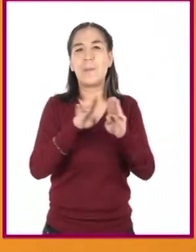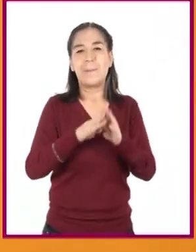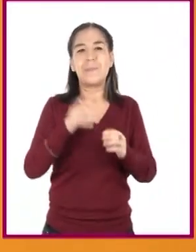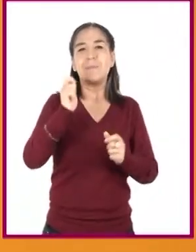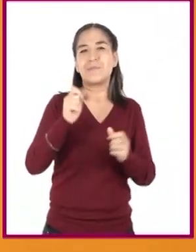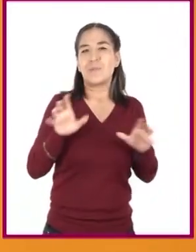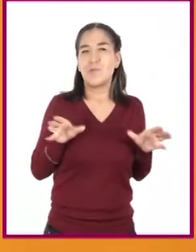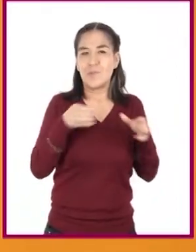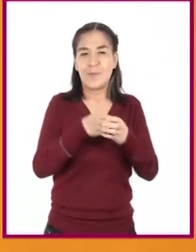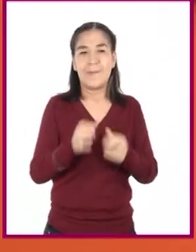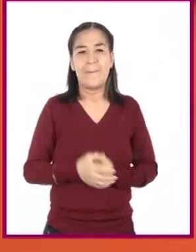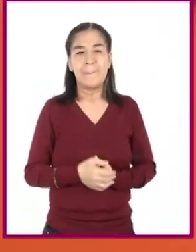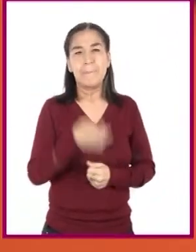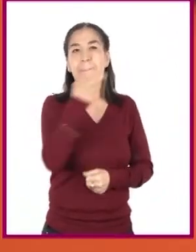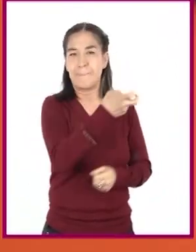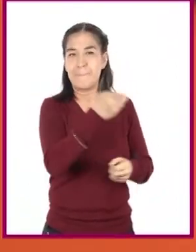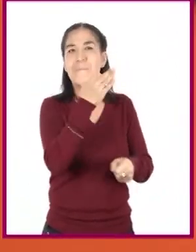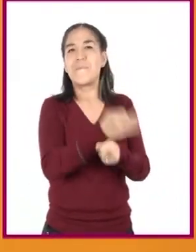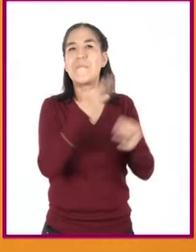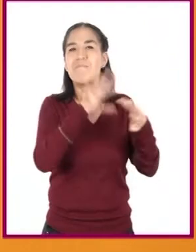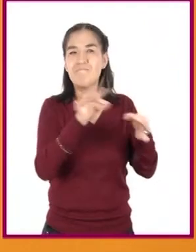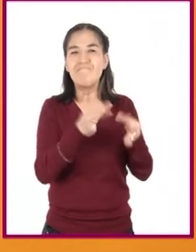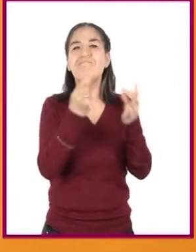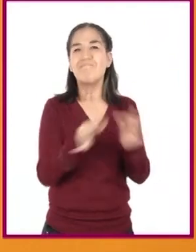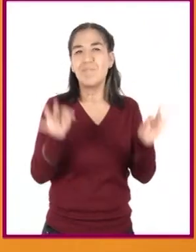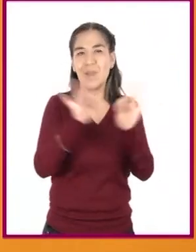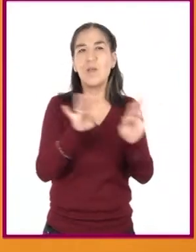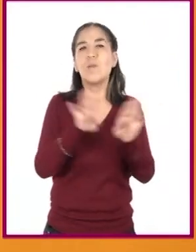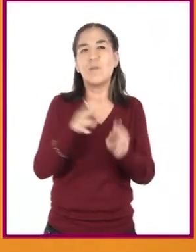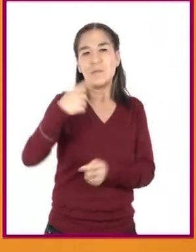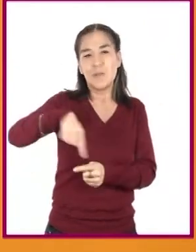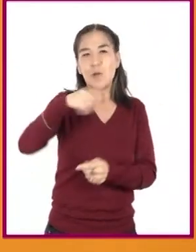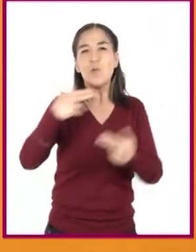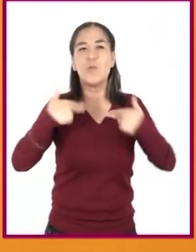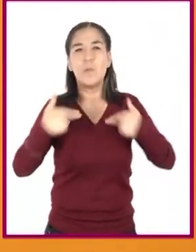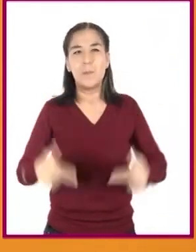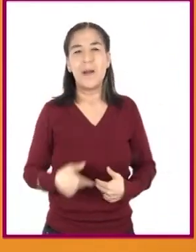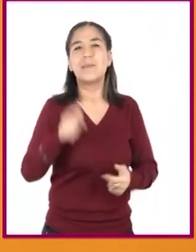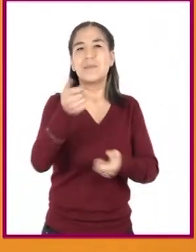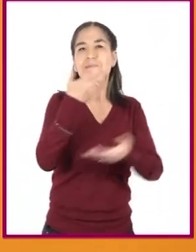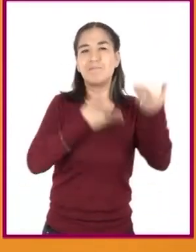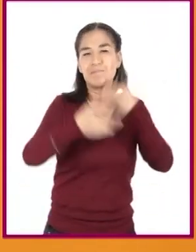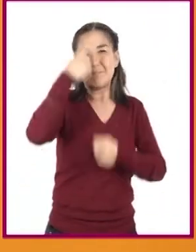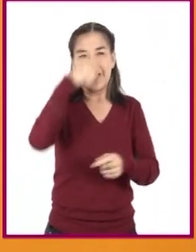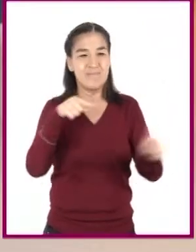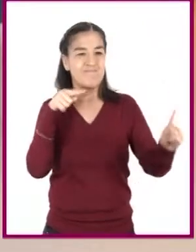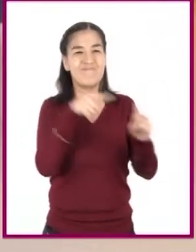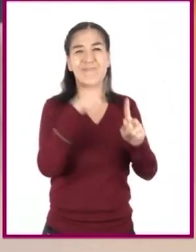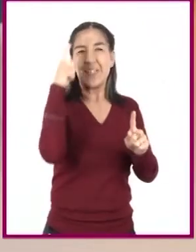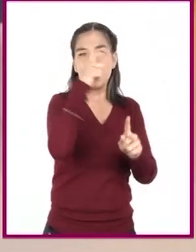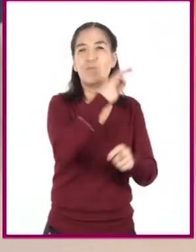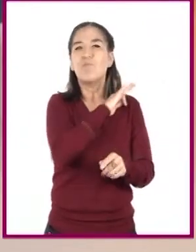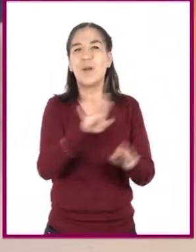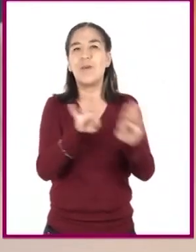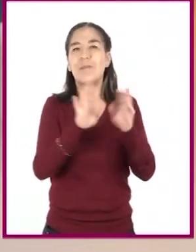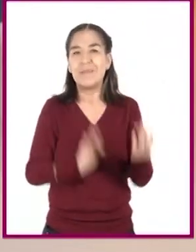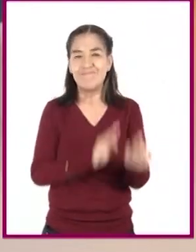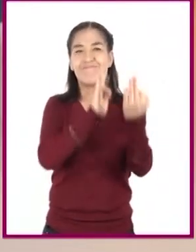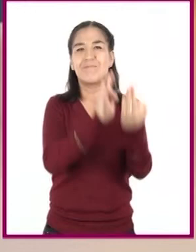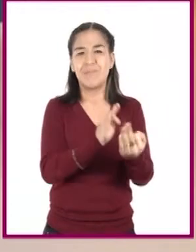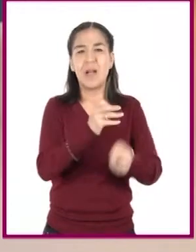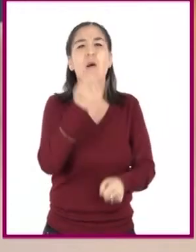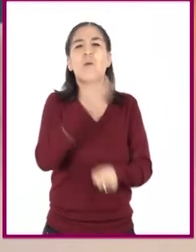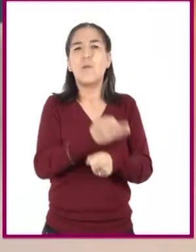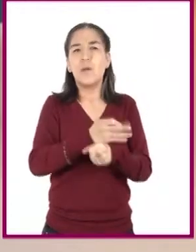muy importante, pues como adolescentes y seres humanos podemos colaborar para afrontar desafíos. Actualmente uno de los mayores retos